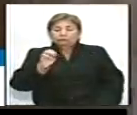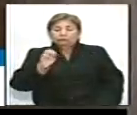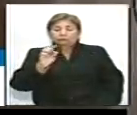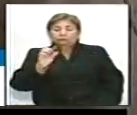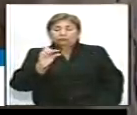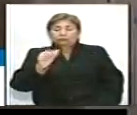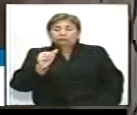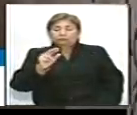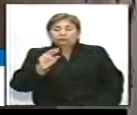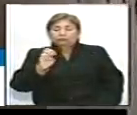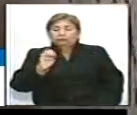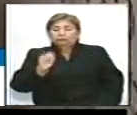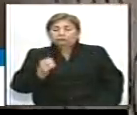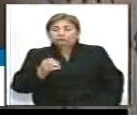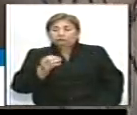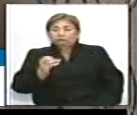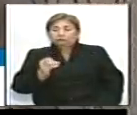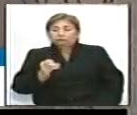Melgarejo Paucar.